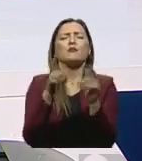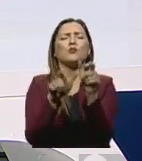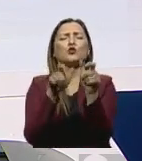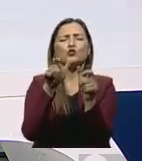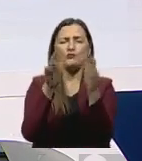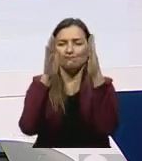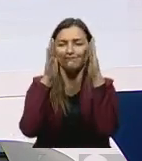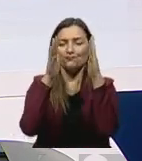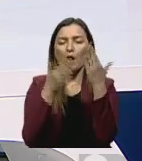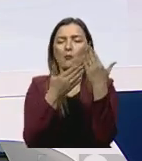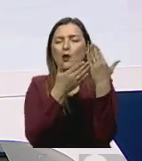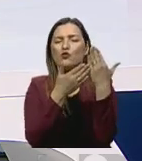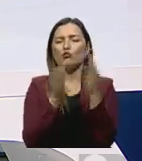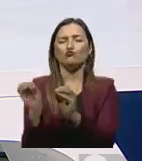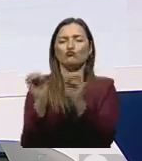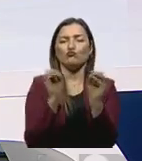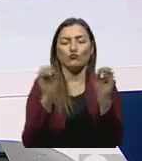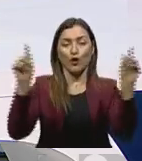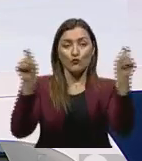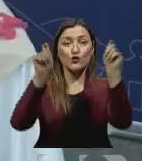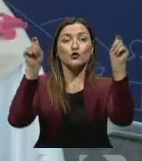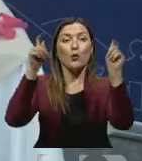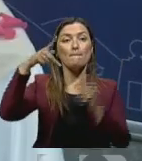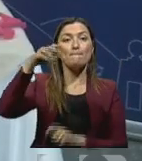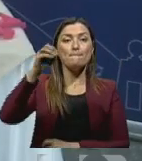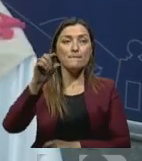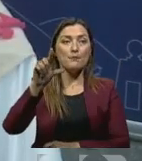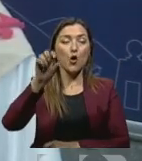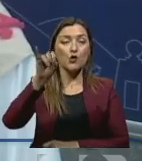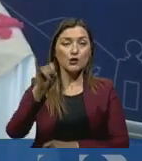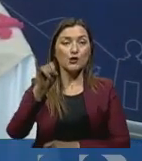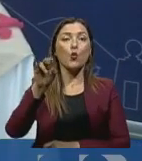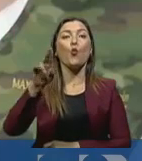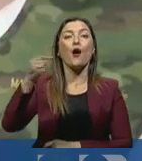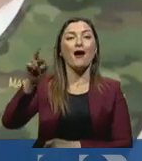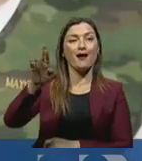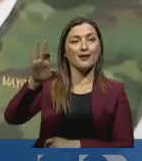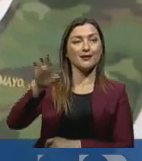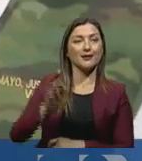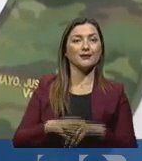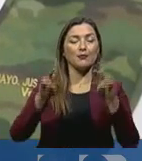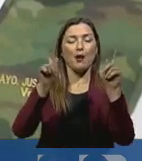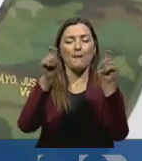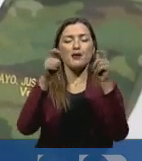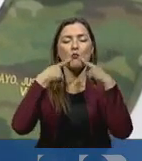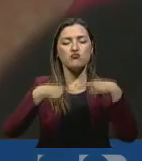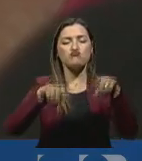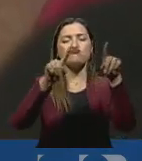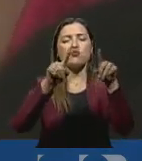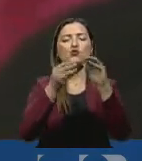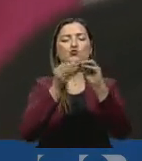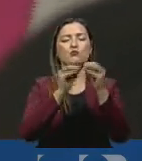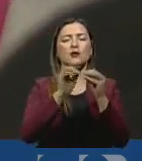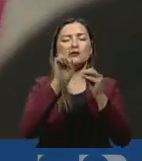el evento lo organiza la fundación poliugarte toca te quito es la campaña número 174 que